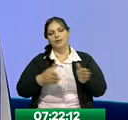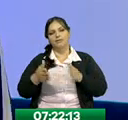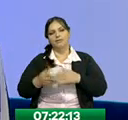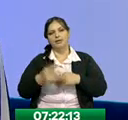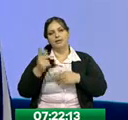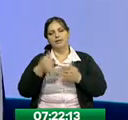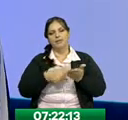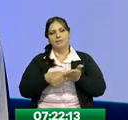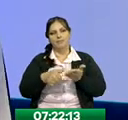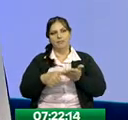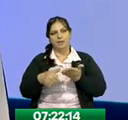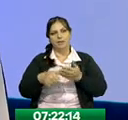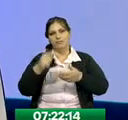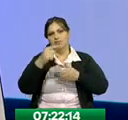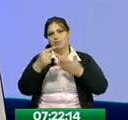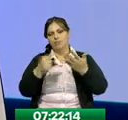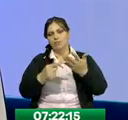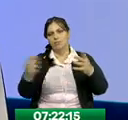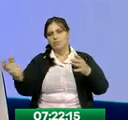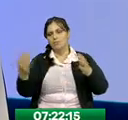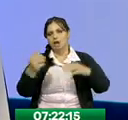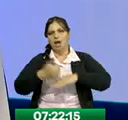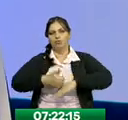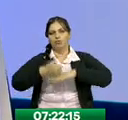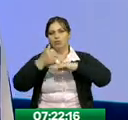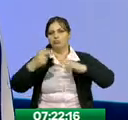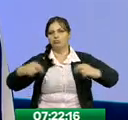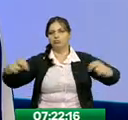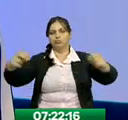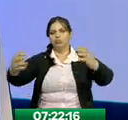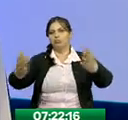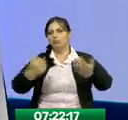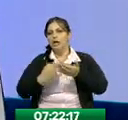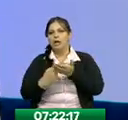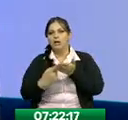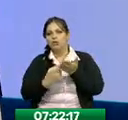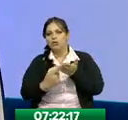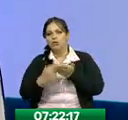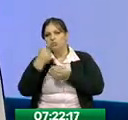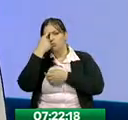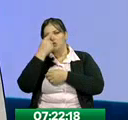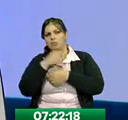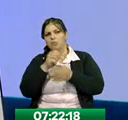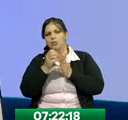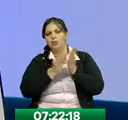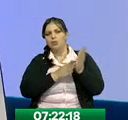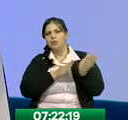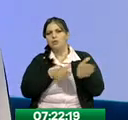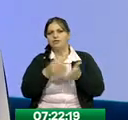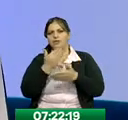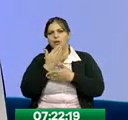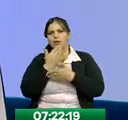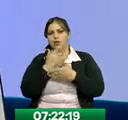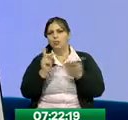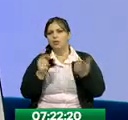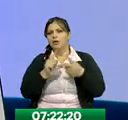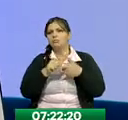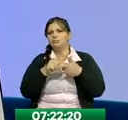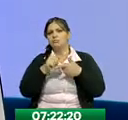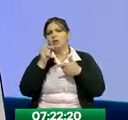los ministros para poner más en blanco y negro cómo sería la postulación exactamente y si existe pues realmente interés de algún otro